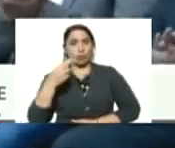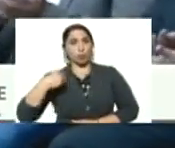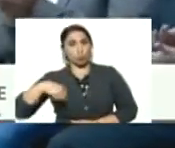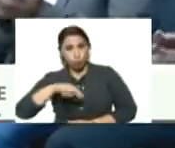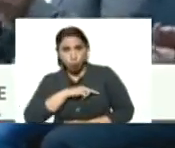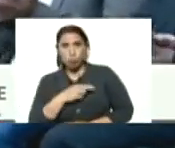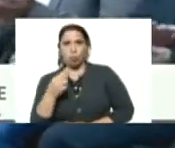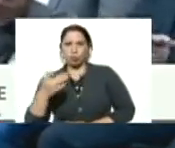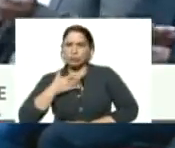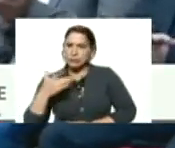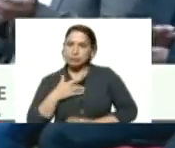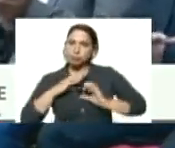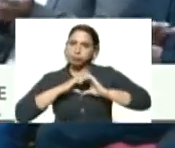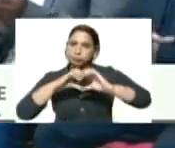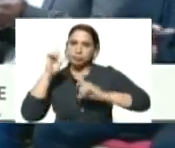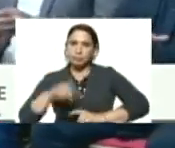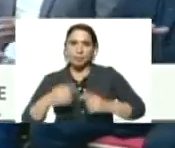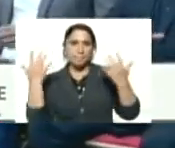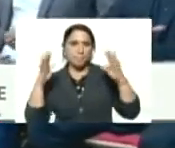el corazón.